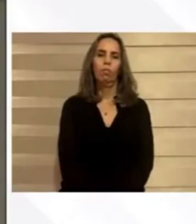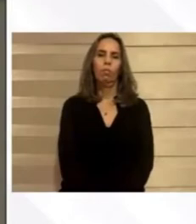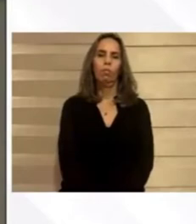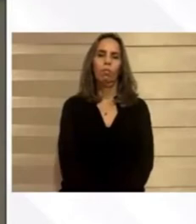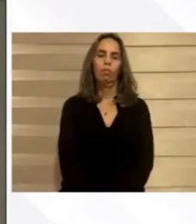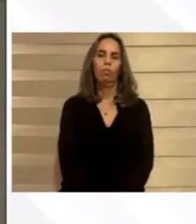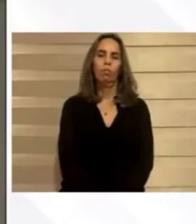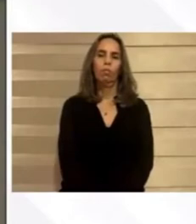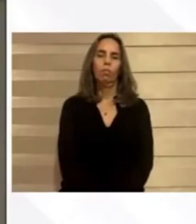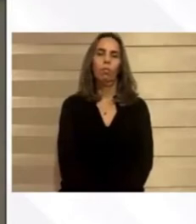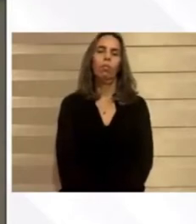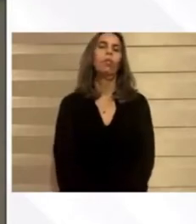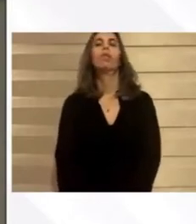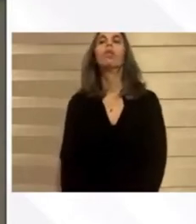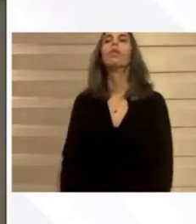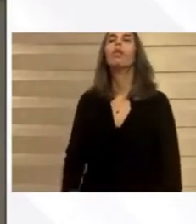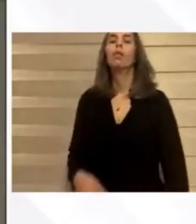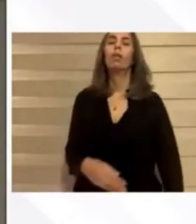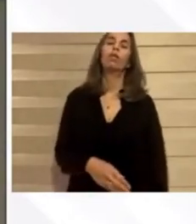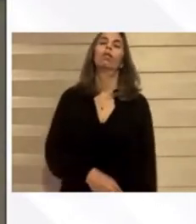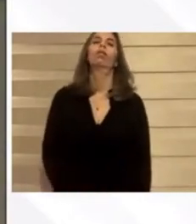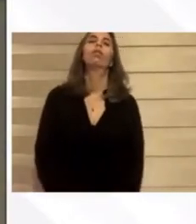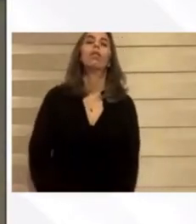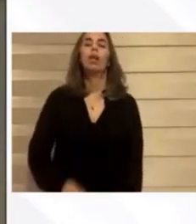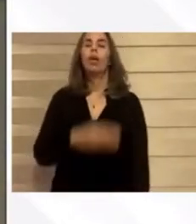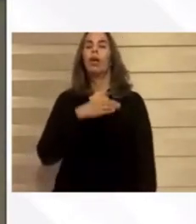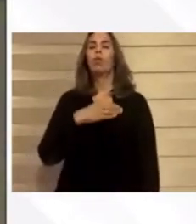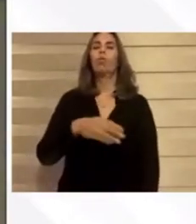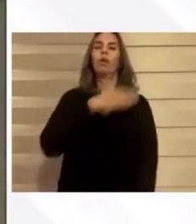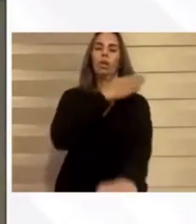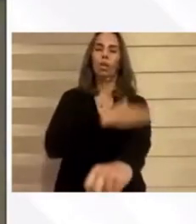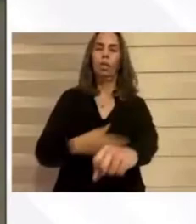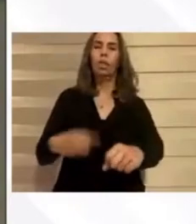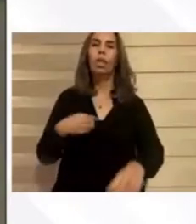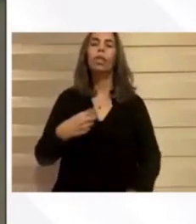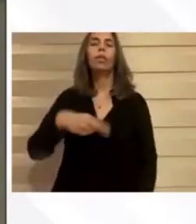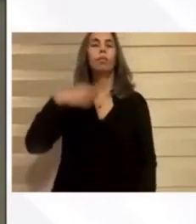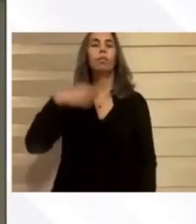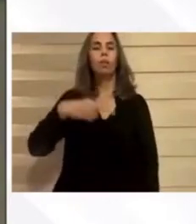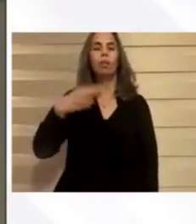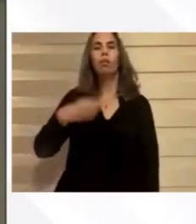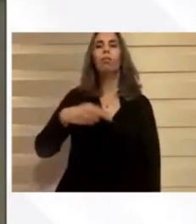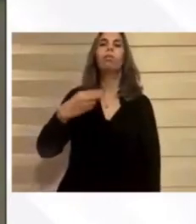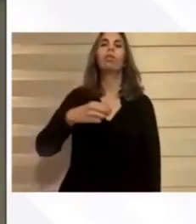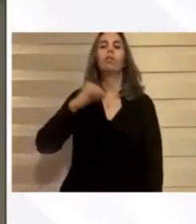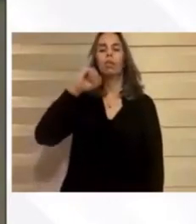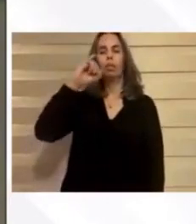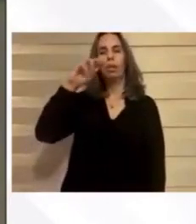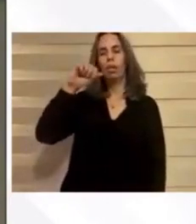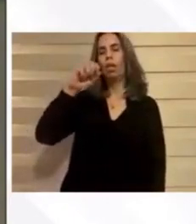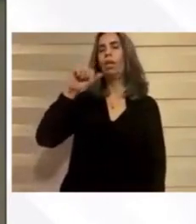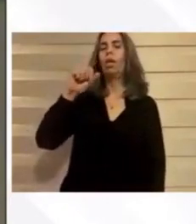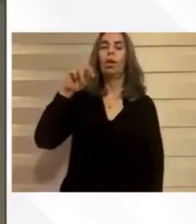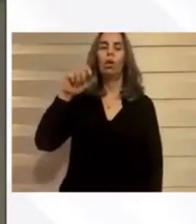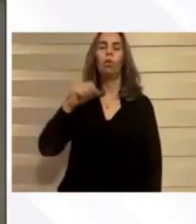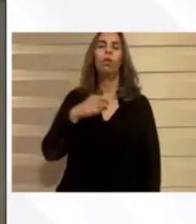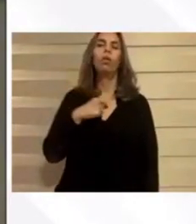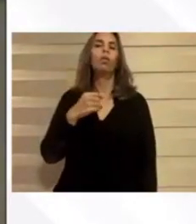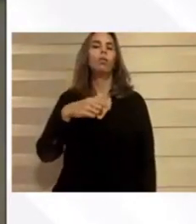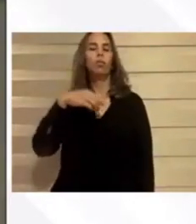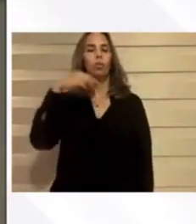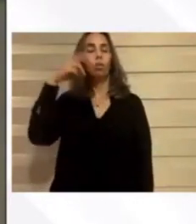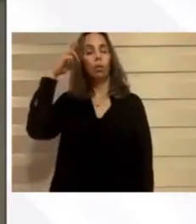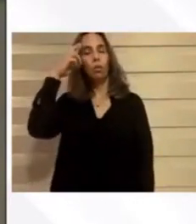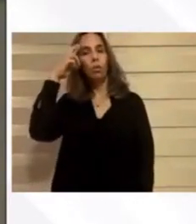Buenas tardes. Mi nombre es Idalia Gabriela Robledo Cruz, directora de la Escuela Secundaria número